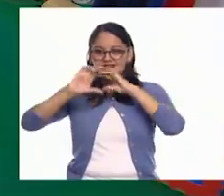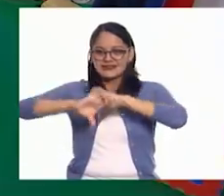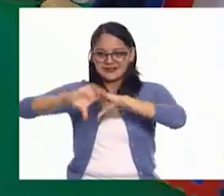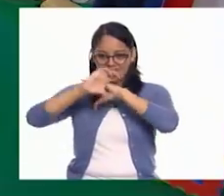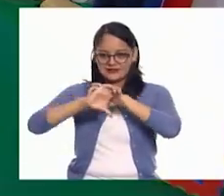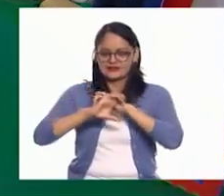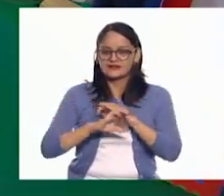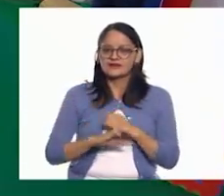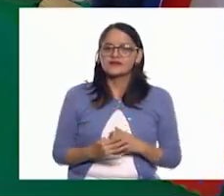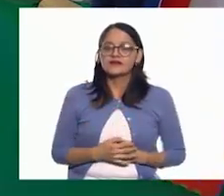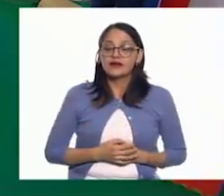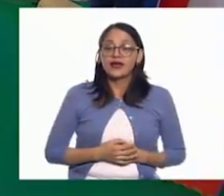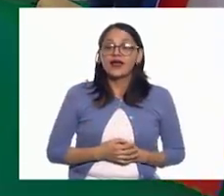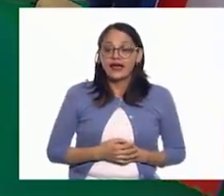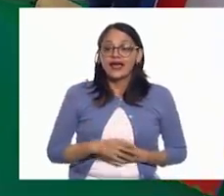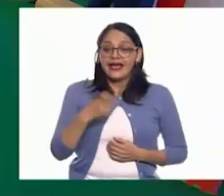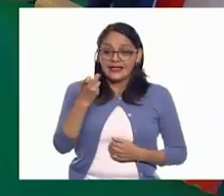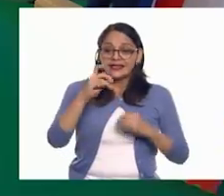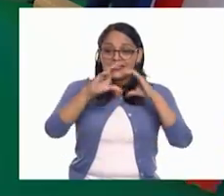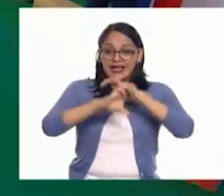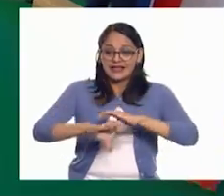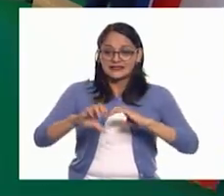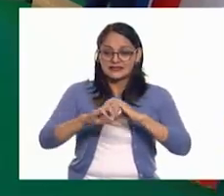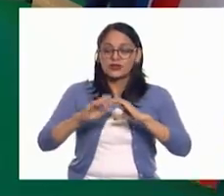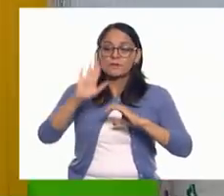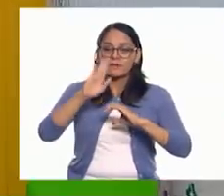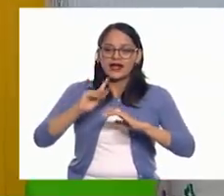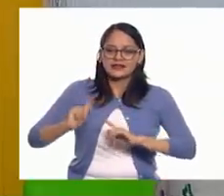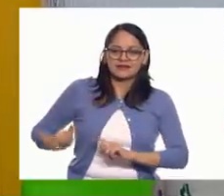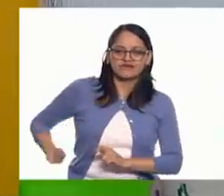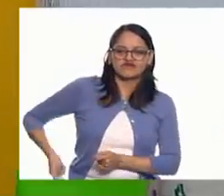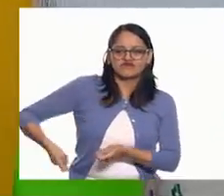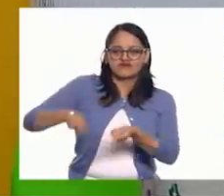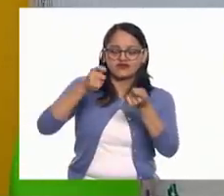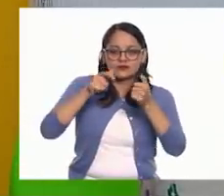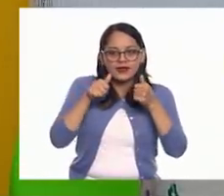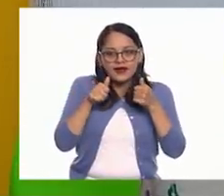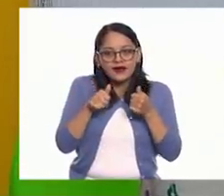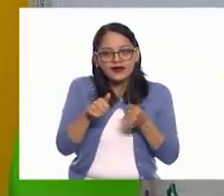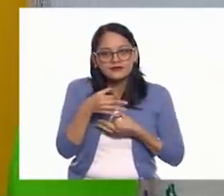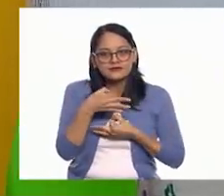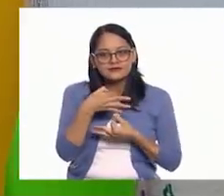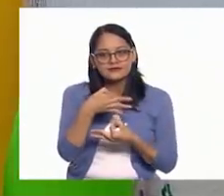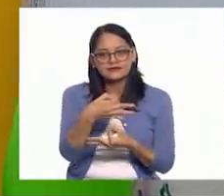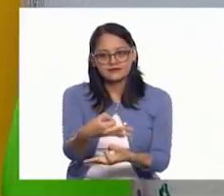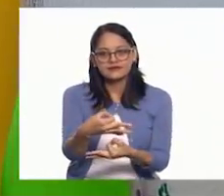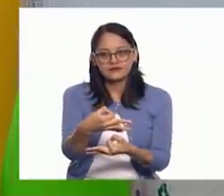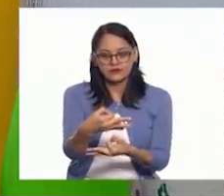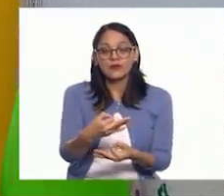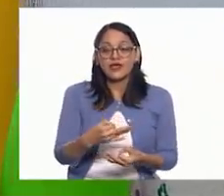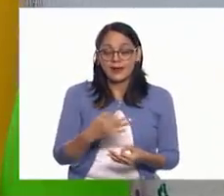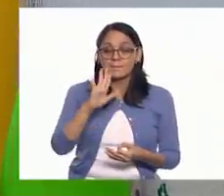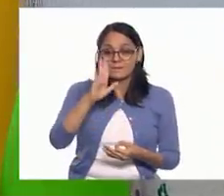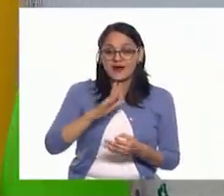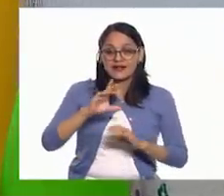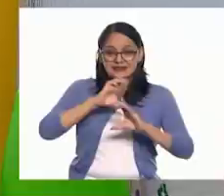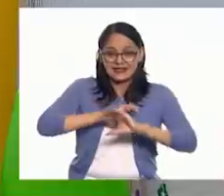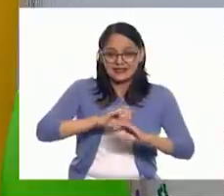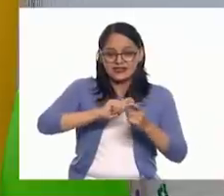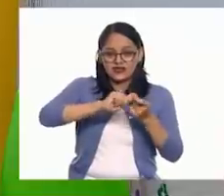cantos atrapan tu atención y están hilados nudo por